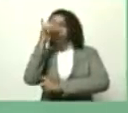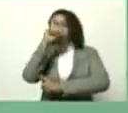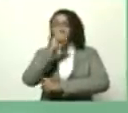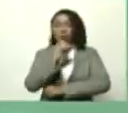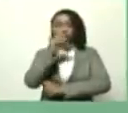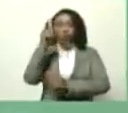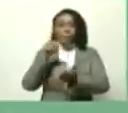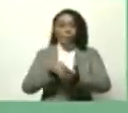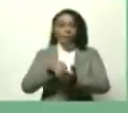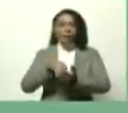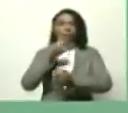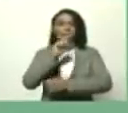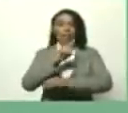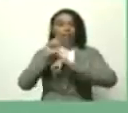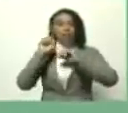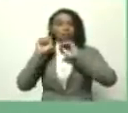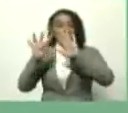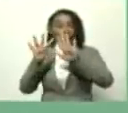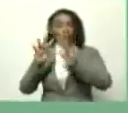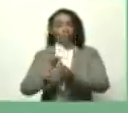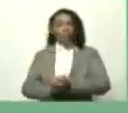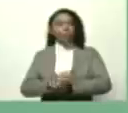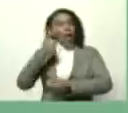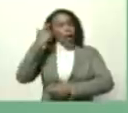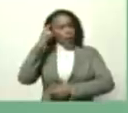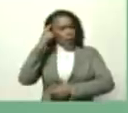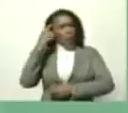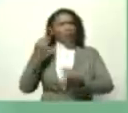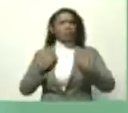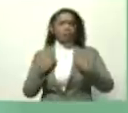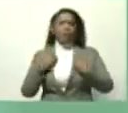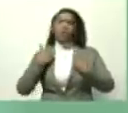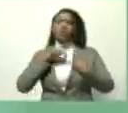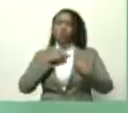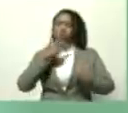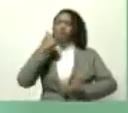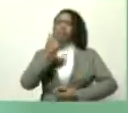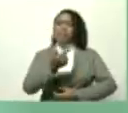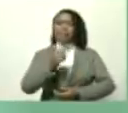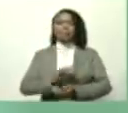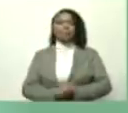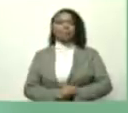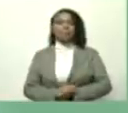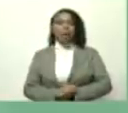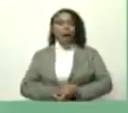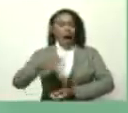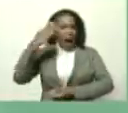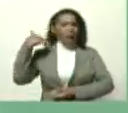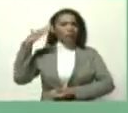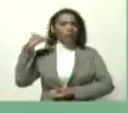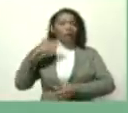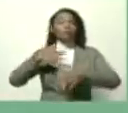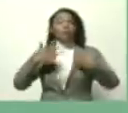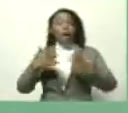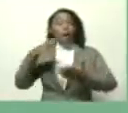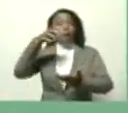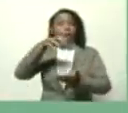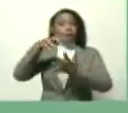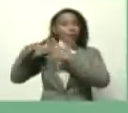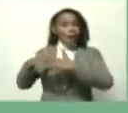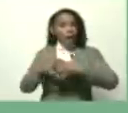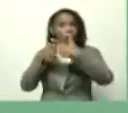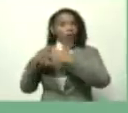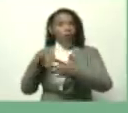año 2019. Recordar es vivir. Nosotros decíamos que a los Estados Unidos